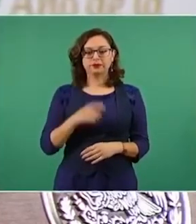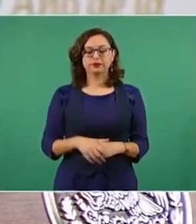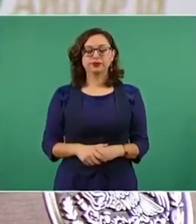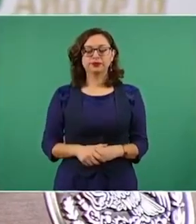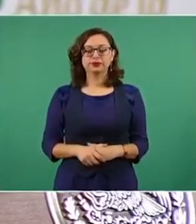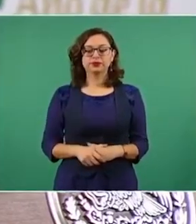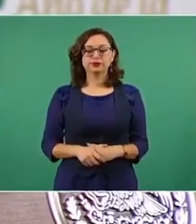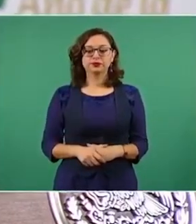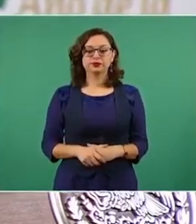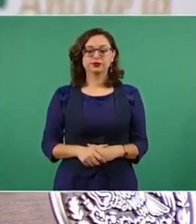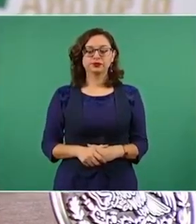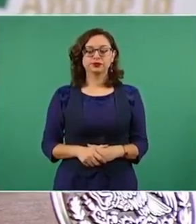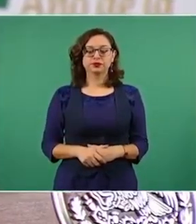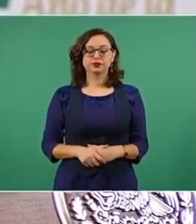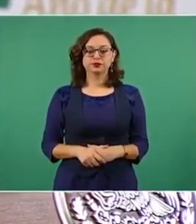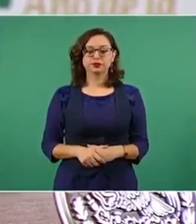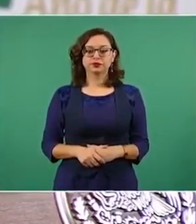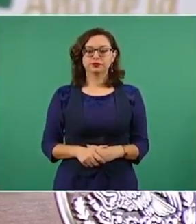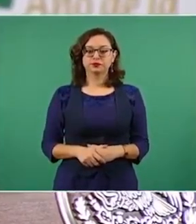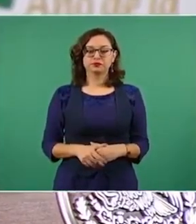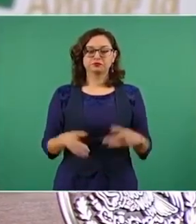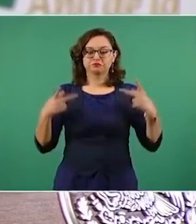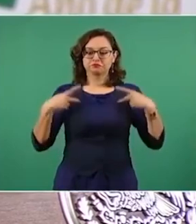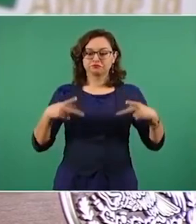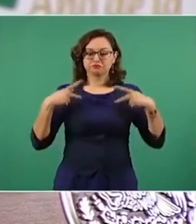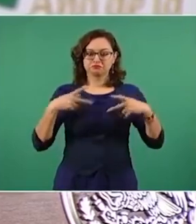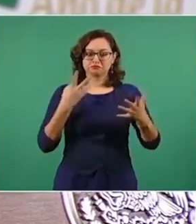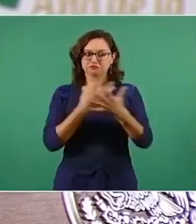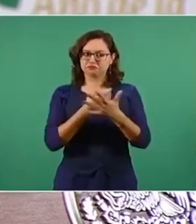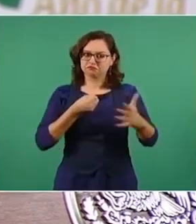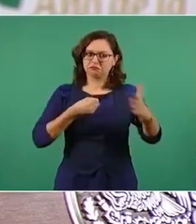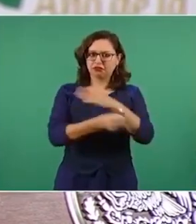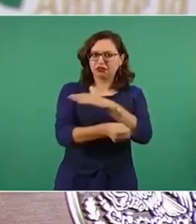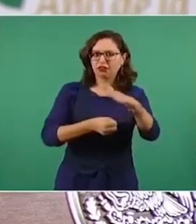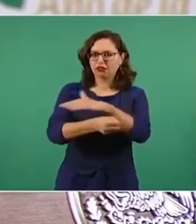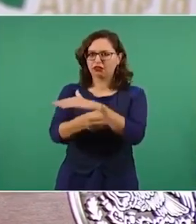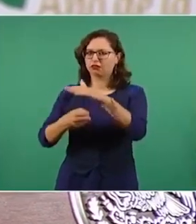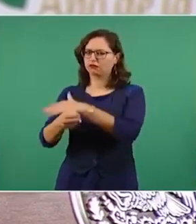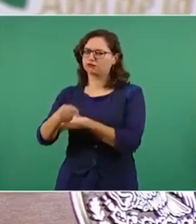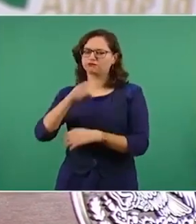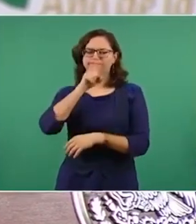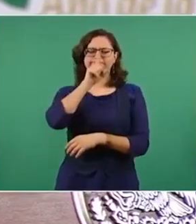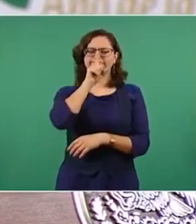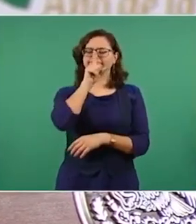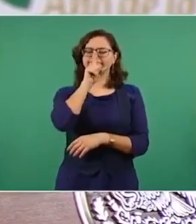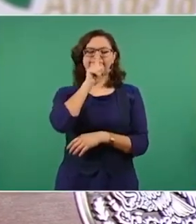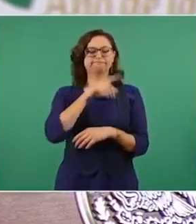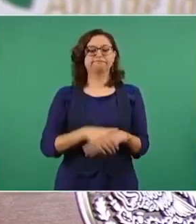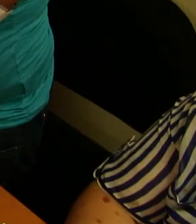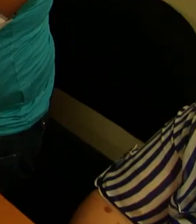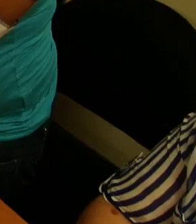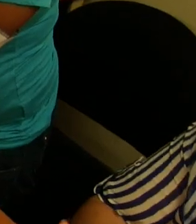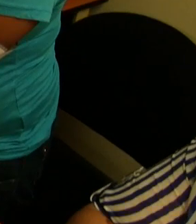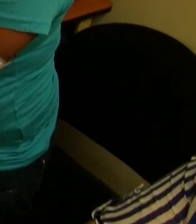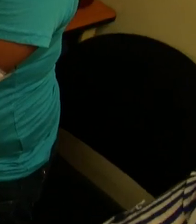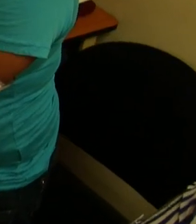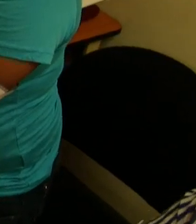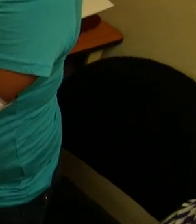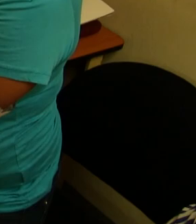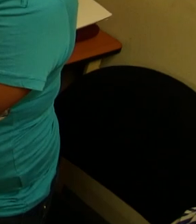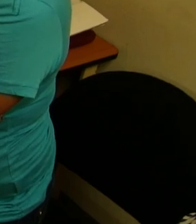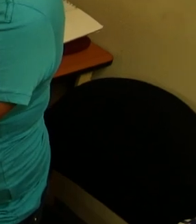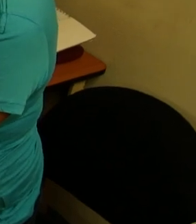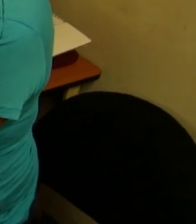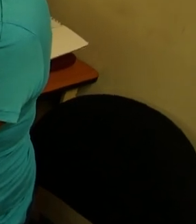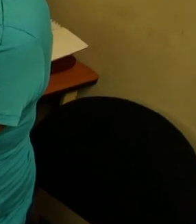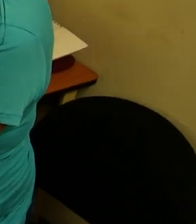de Ortega y demandó que sea el pueblo nicaragüense el que decida quiénes serán sus próximas autoridades en el gobierno, a través de comicios